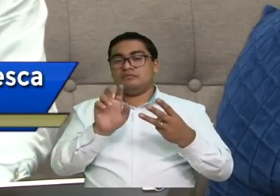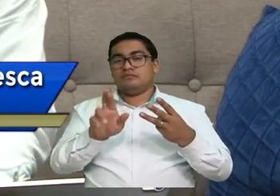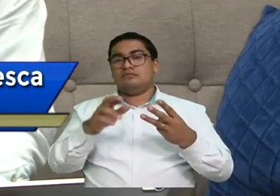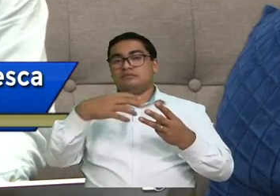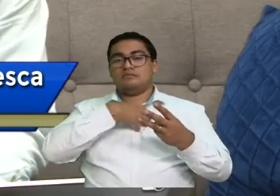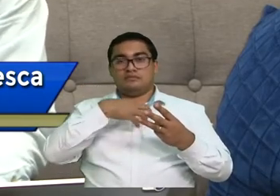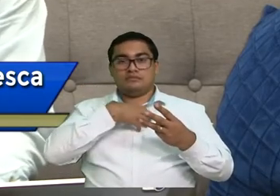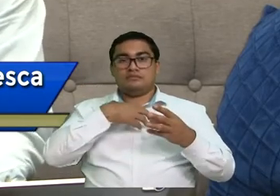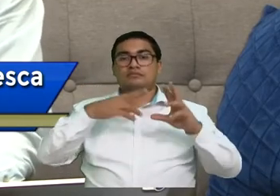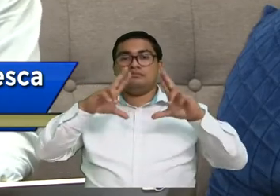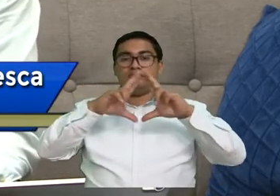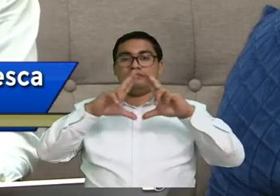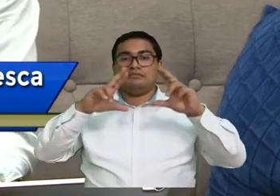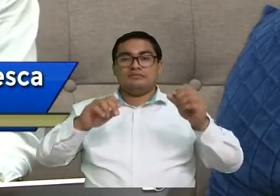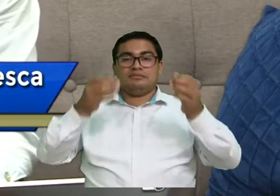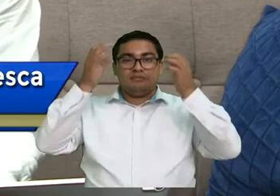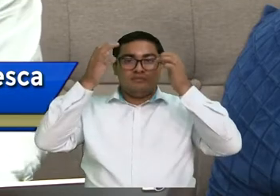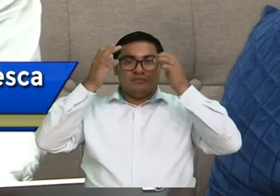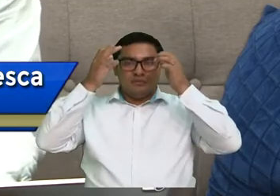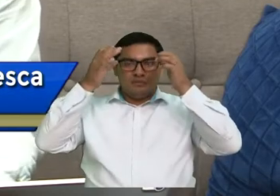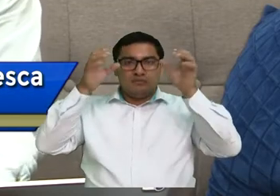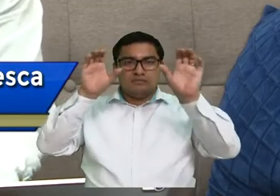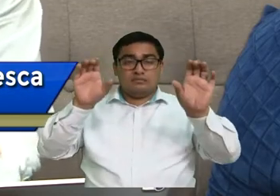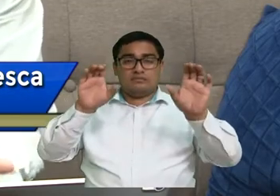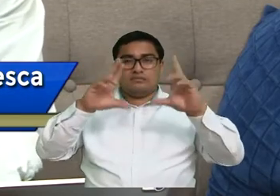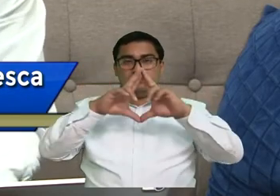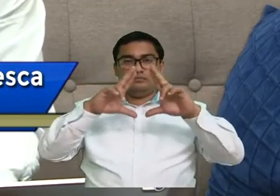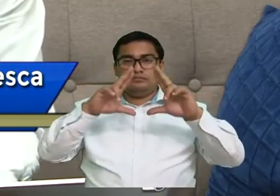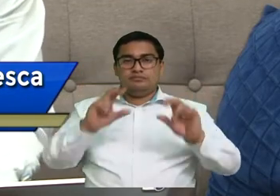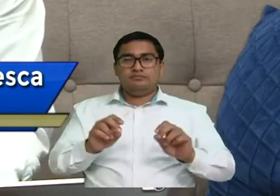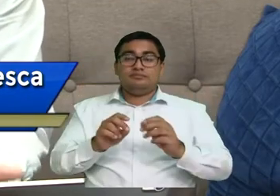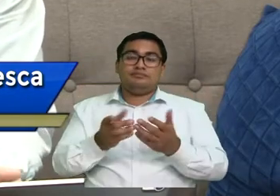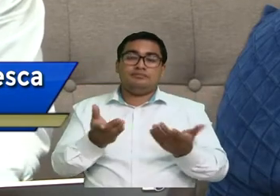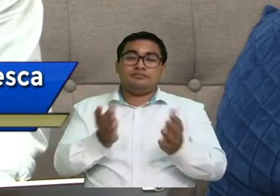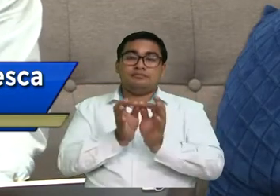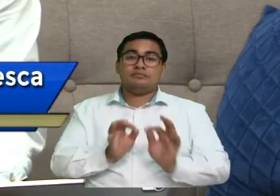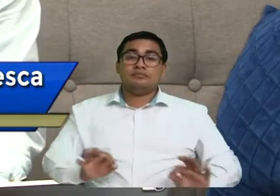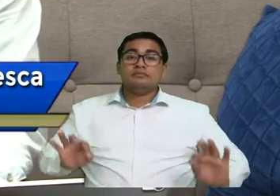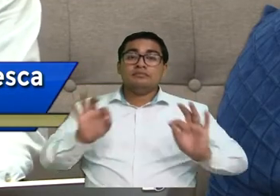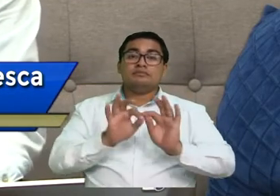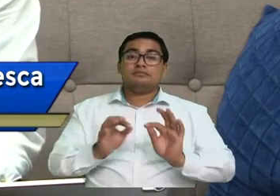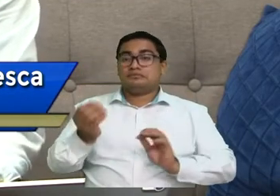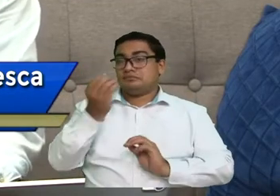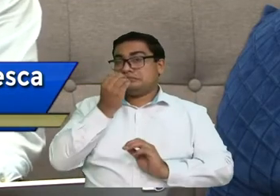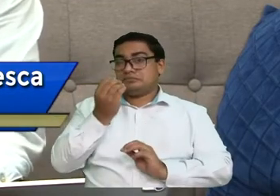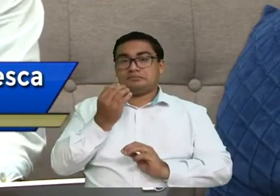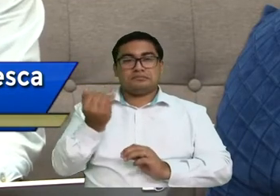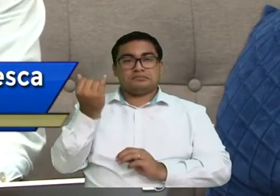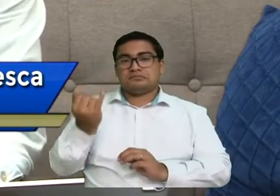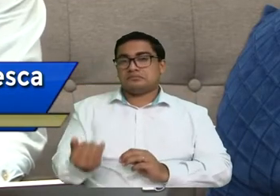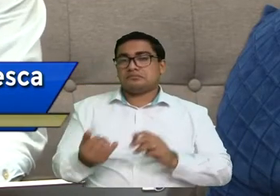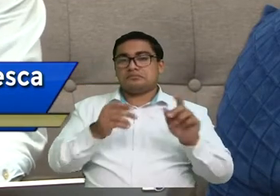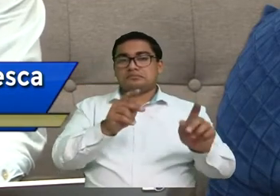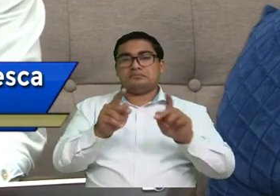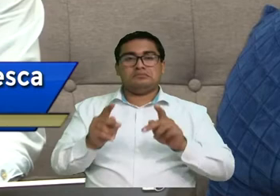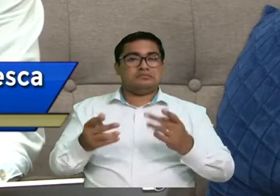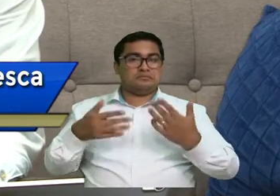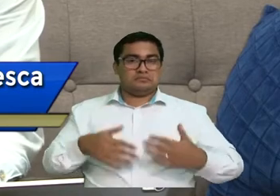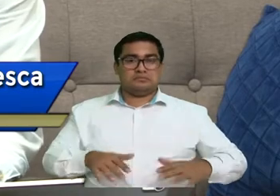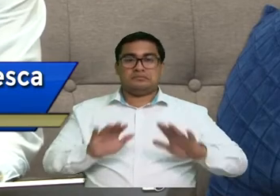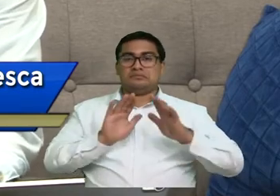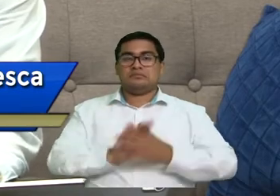la cultura nuestra, ¿verdad? Y es parte de la dieta alimenticia. Entonces,